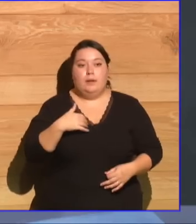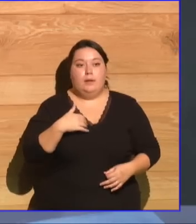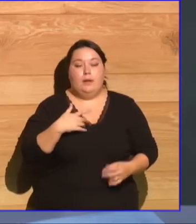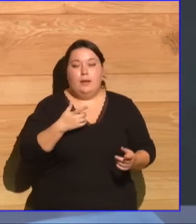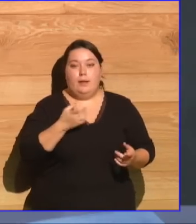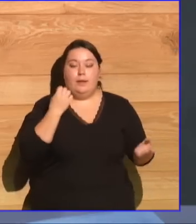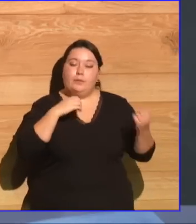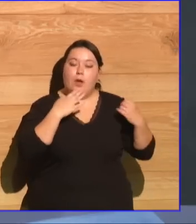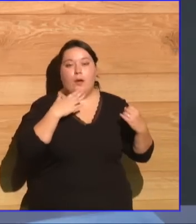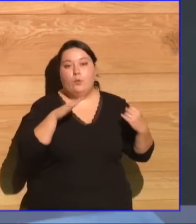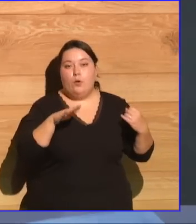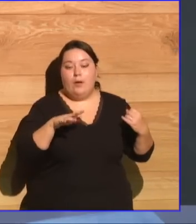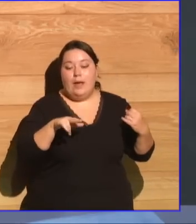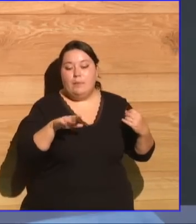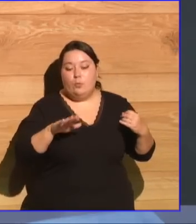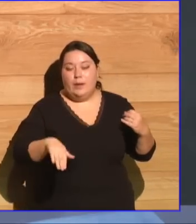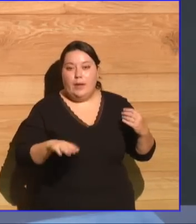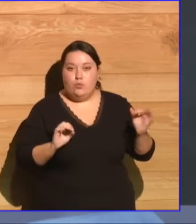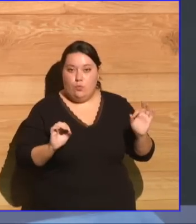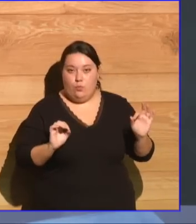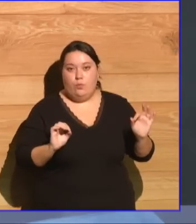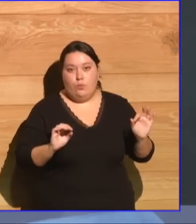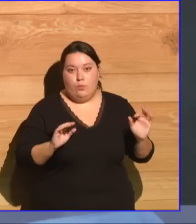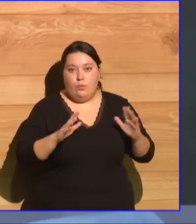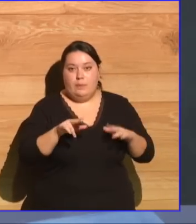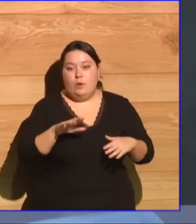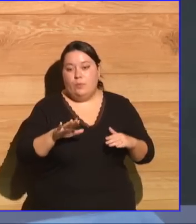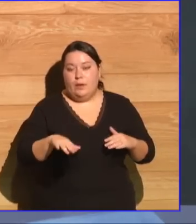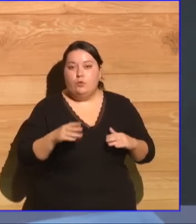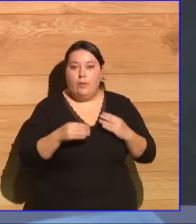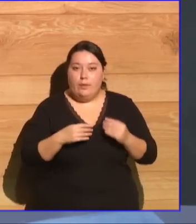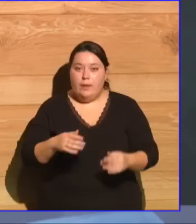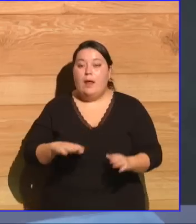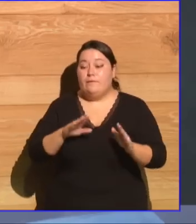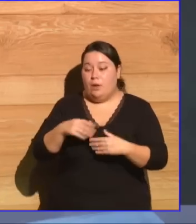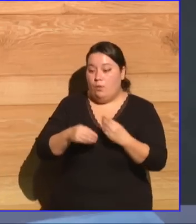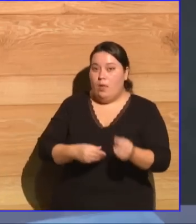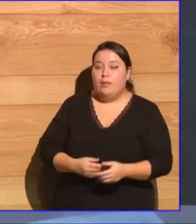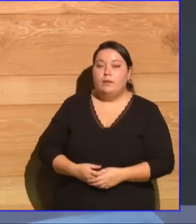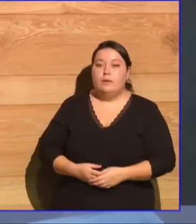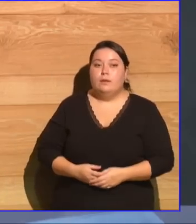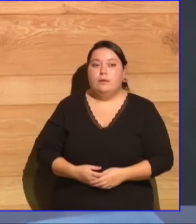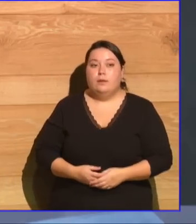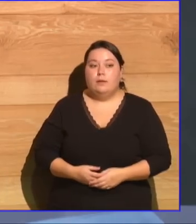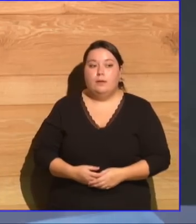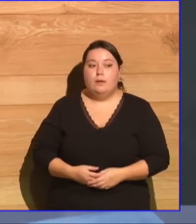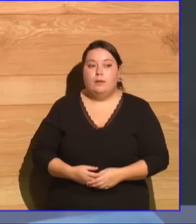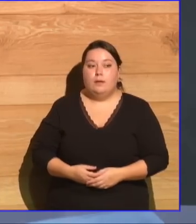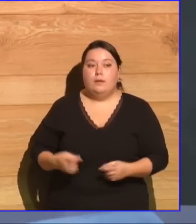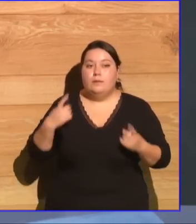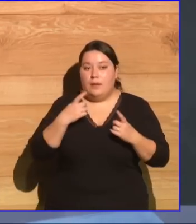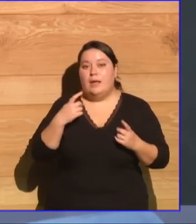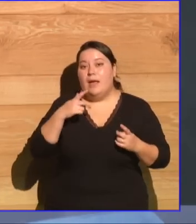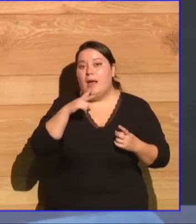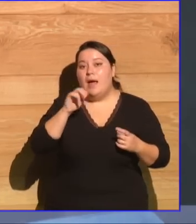pequeño de Indiana Jones, no el joven Indiana Jones. Por fin lo hace. le exigen que no imite a Harrison Ford